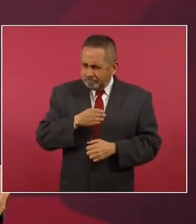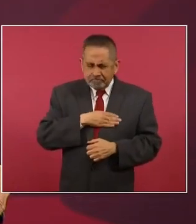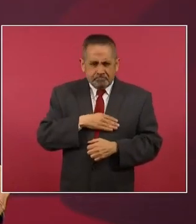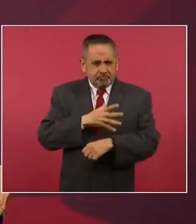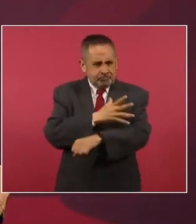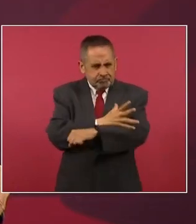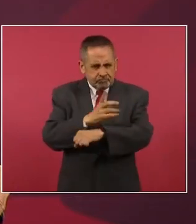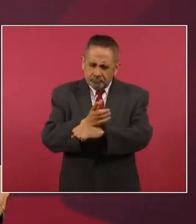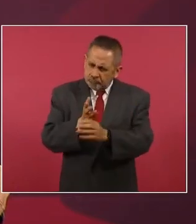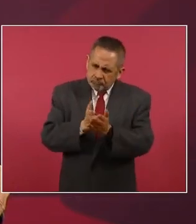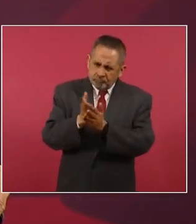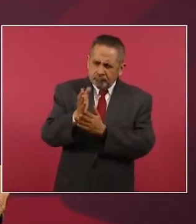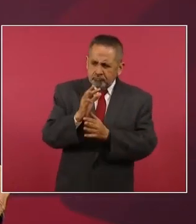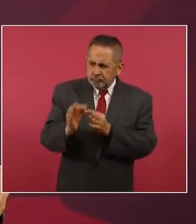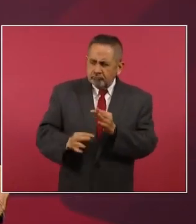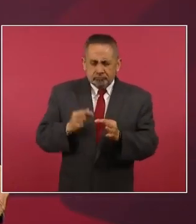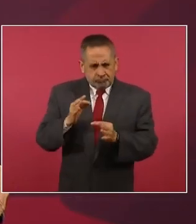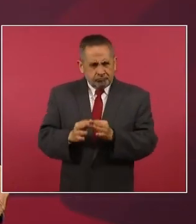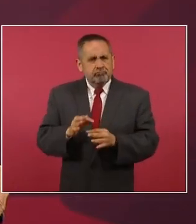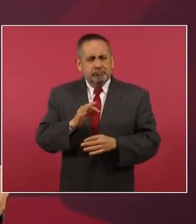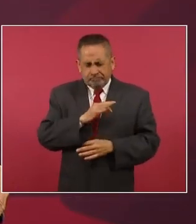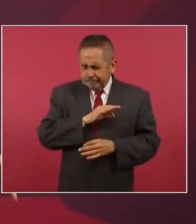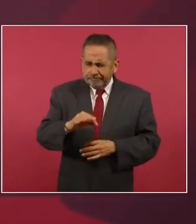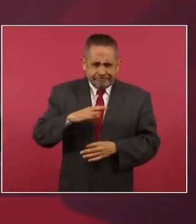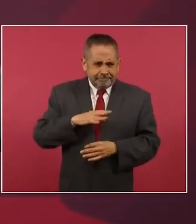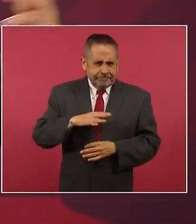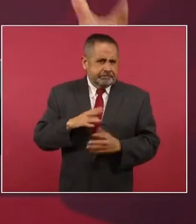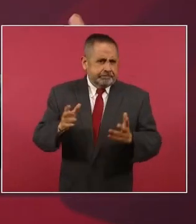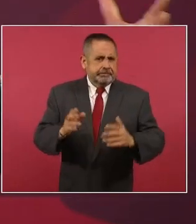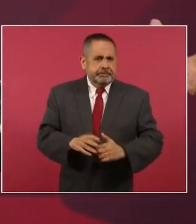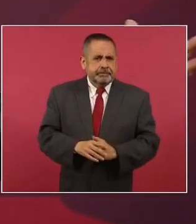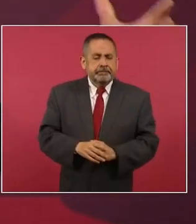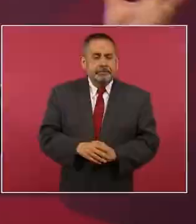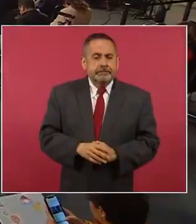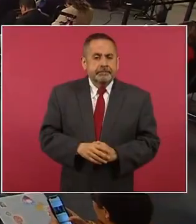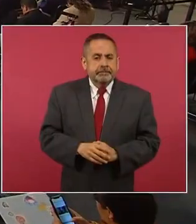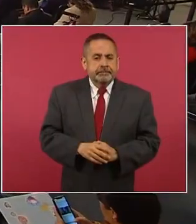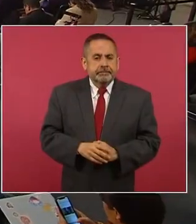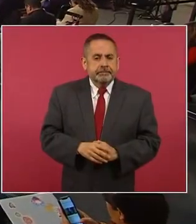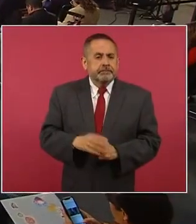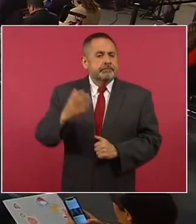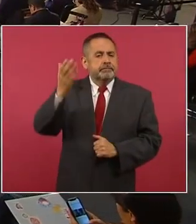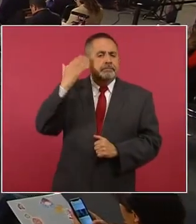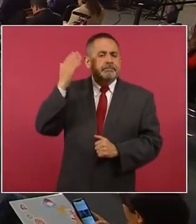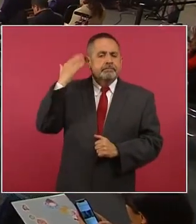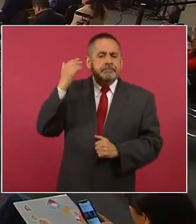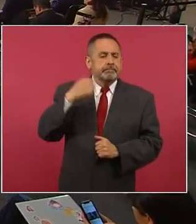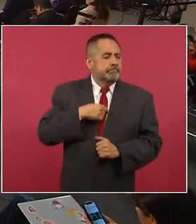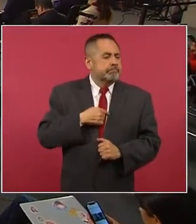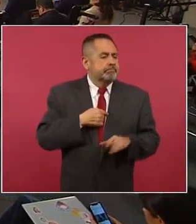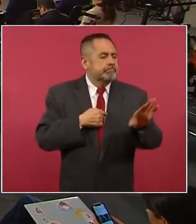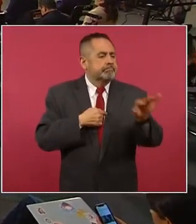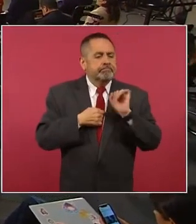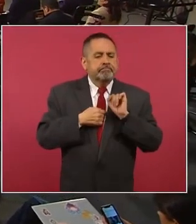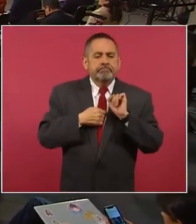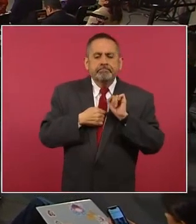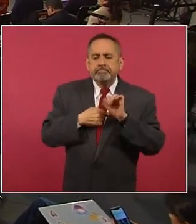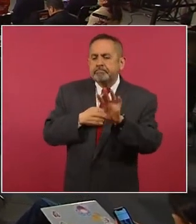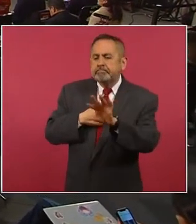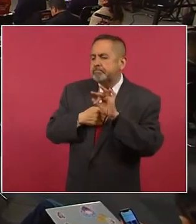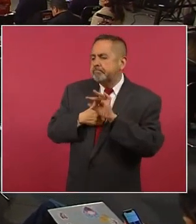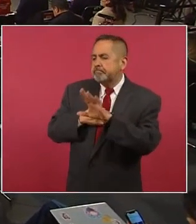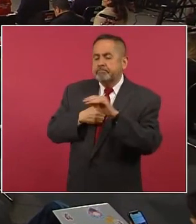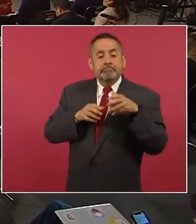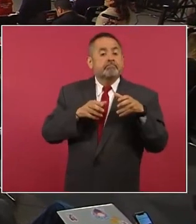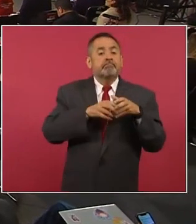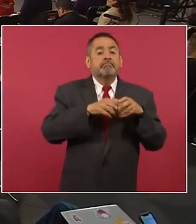gente recta, gente íntegra. Es que los escogían los oligarcas